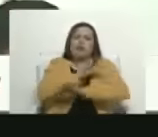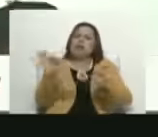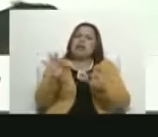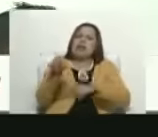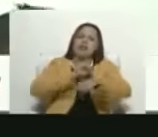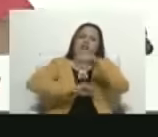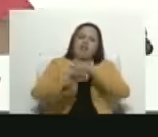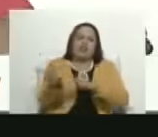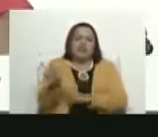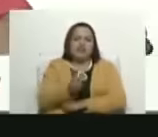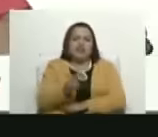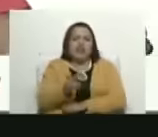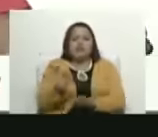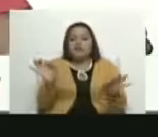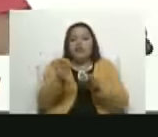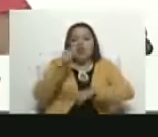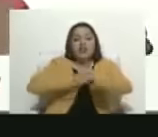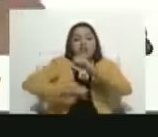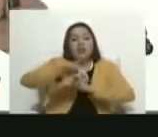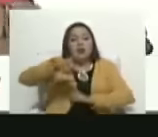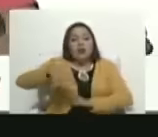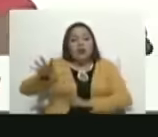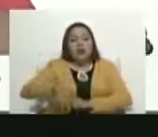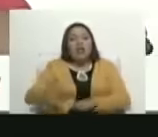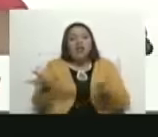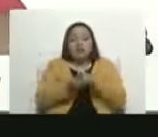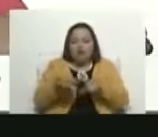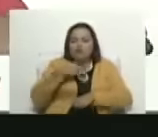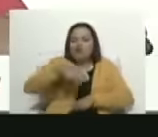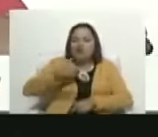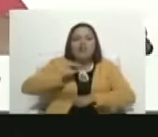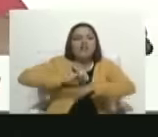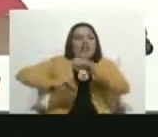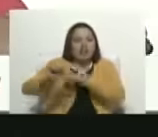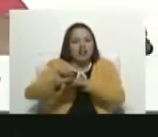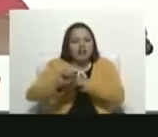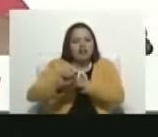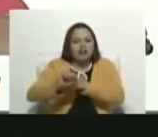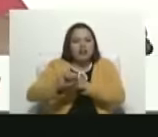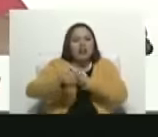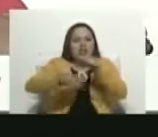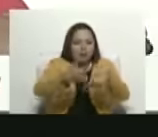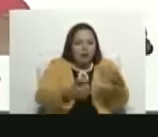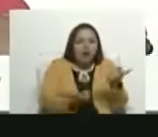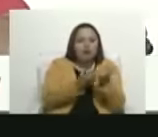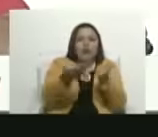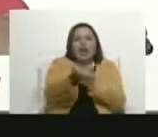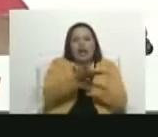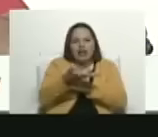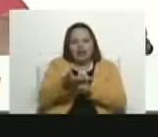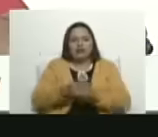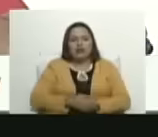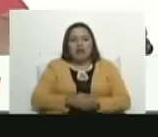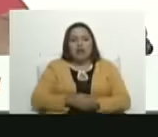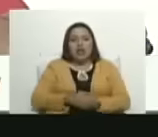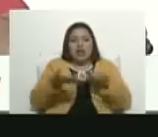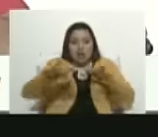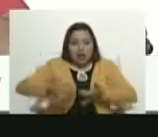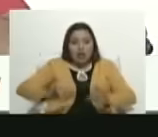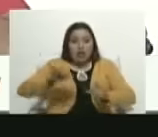la Guayana Esequiba, pero nosotros la vamos a defender para ellos también. y para sus hijos y para sus nietos.